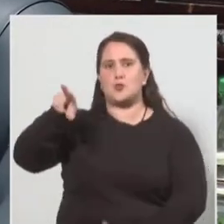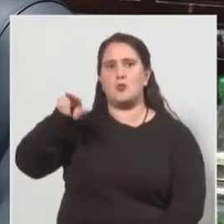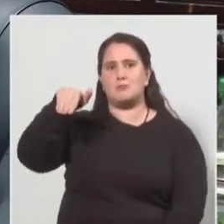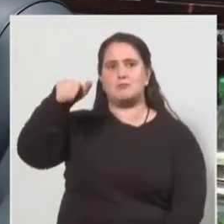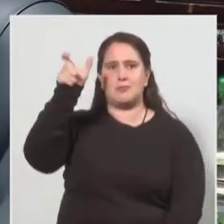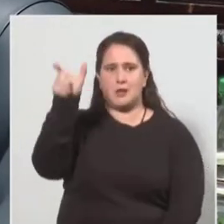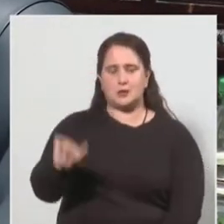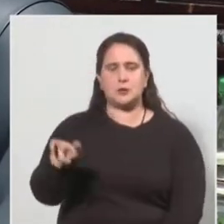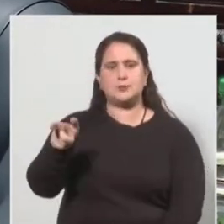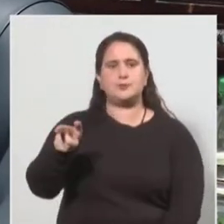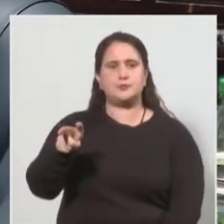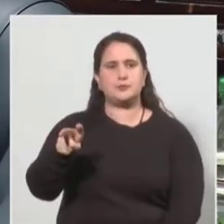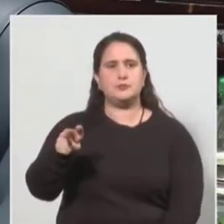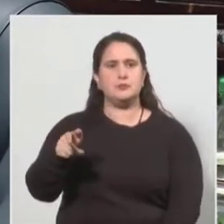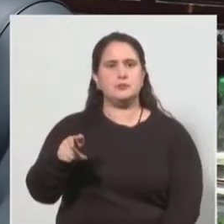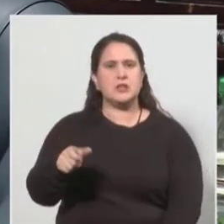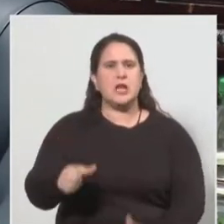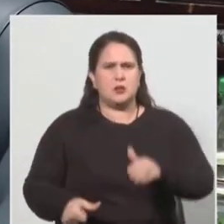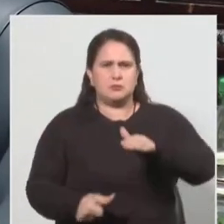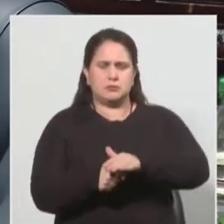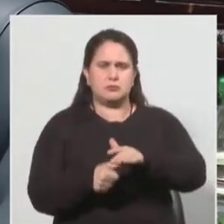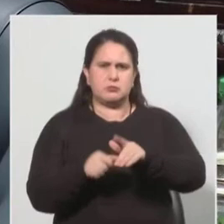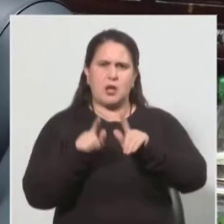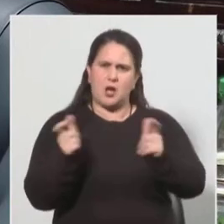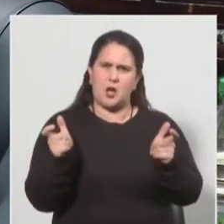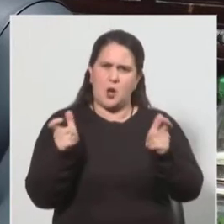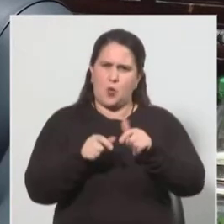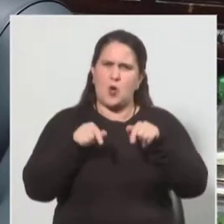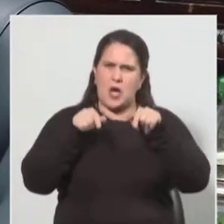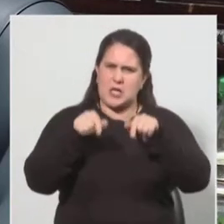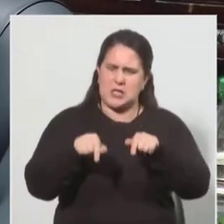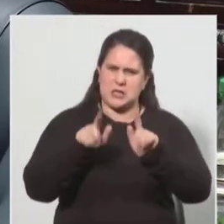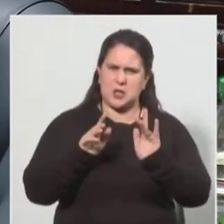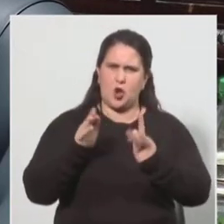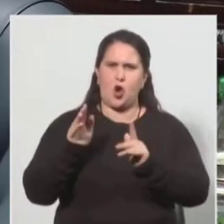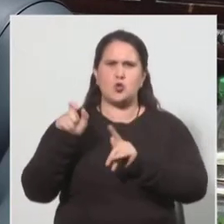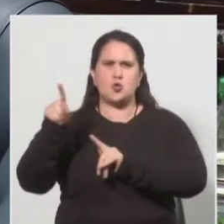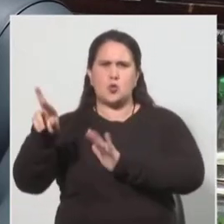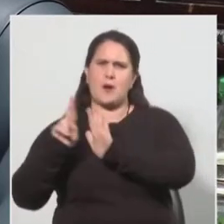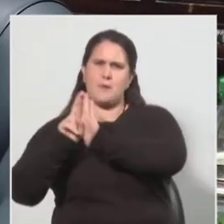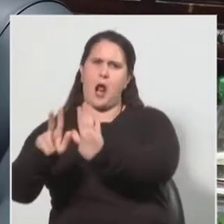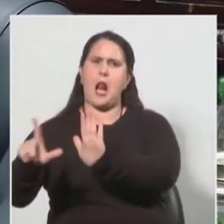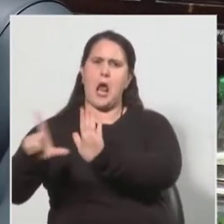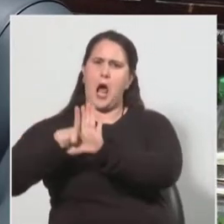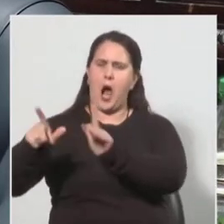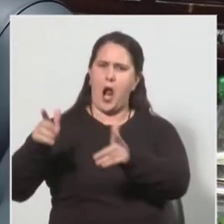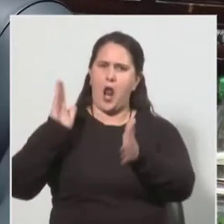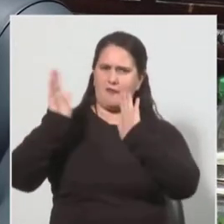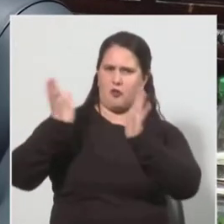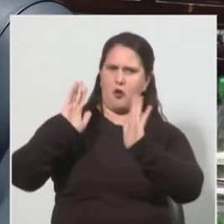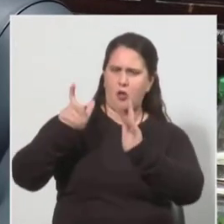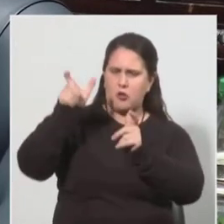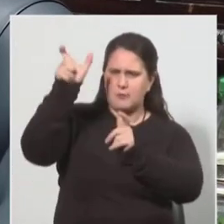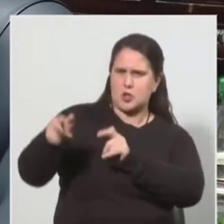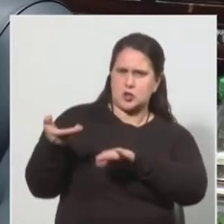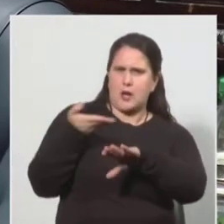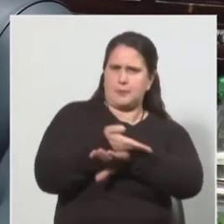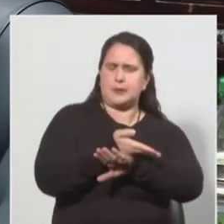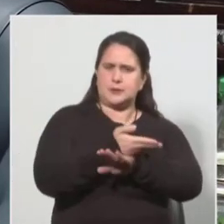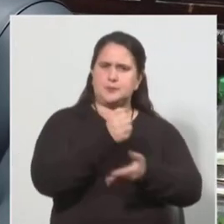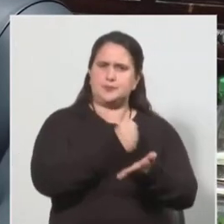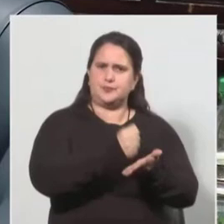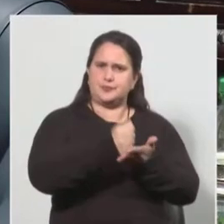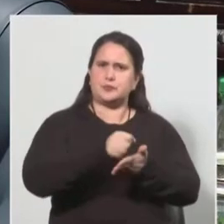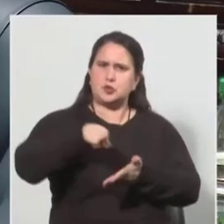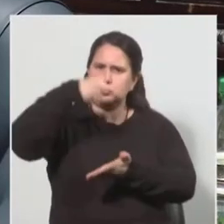¿es usual que las jerarquías tengan este tipo de encuentros con los representantes legales de quienes solicitan